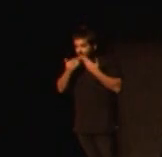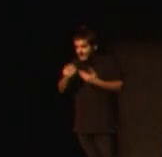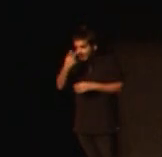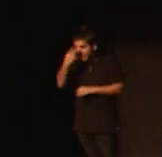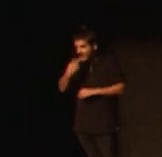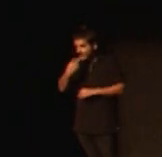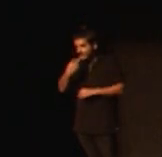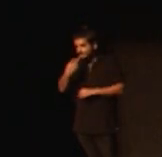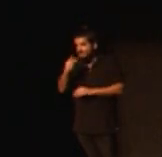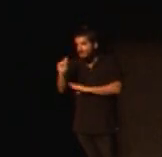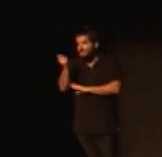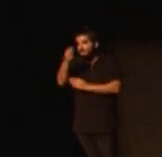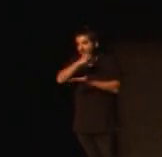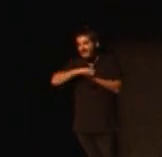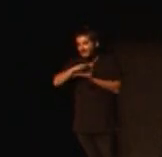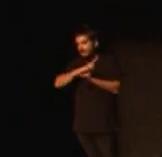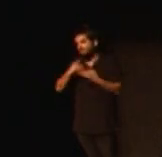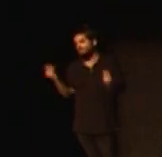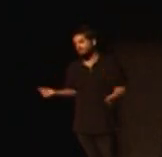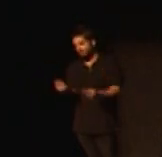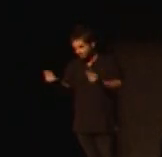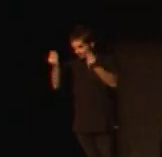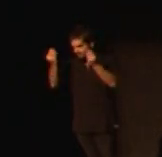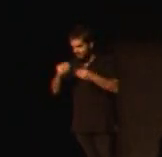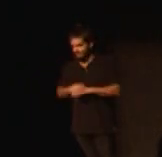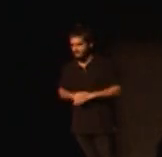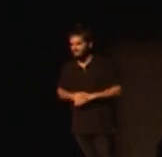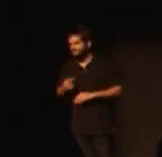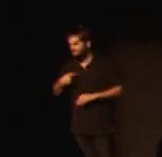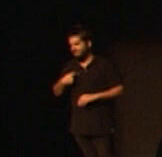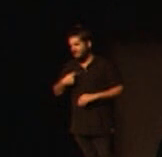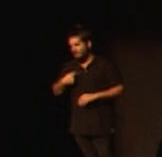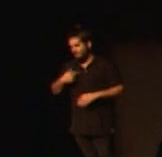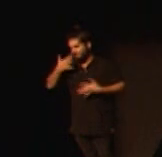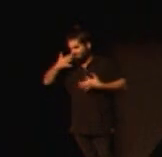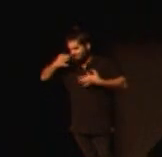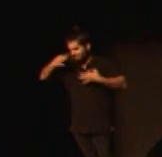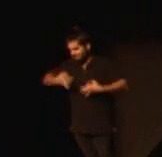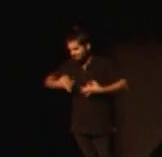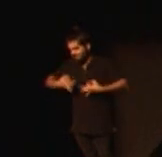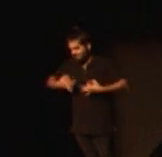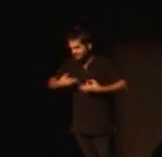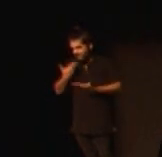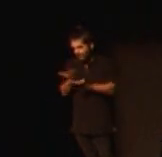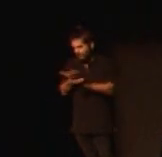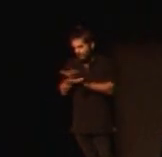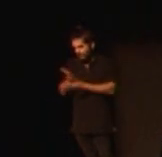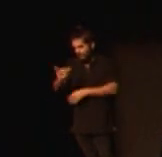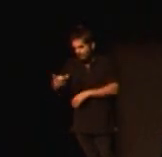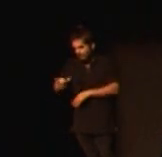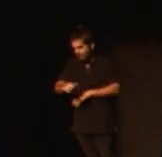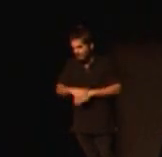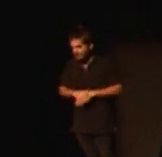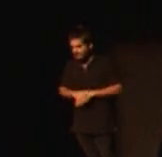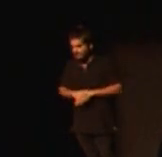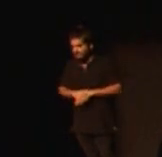región sea mucho mejor. Y yo estoy convencido, lo sé, lo compruebo, que si gracias a la ONCE la región de Murcia es mejor,